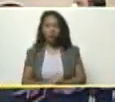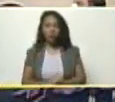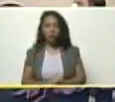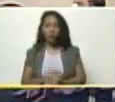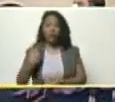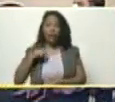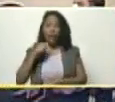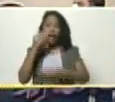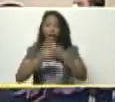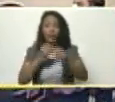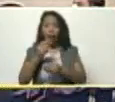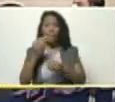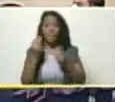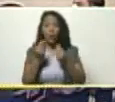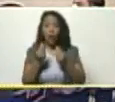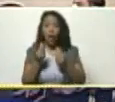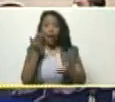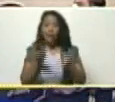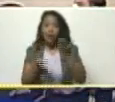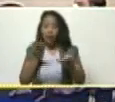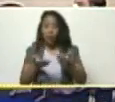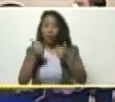Tiene que ser una moneda con estabilidad,